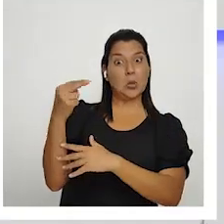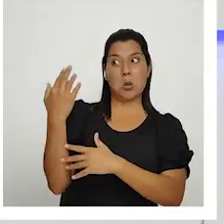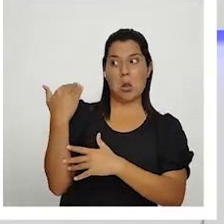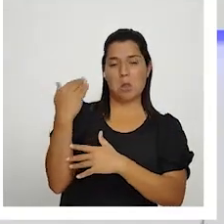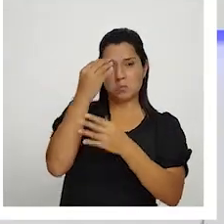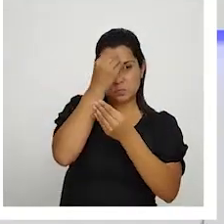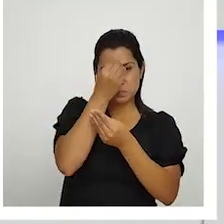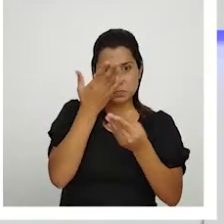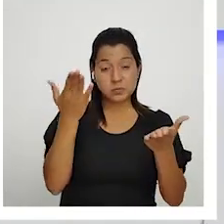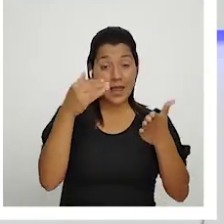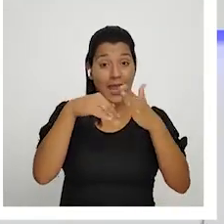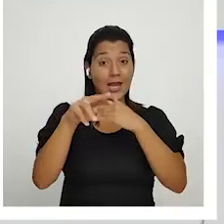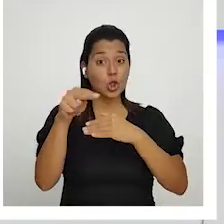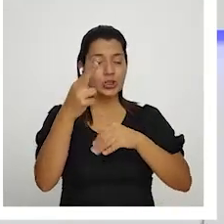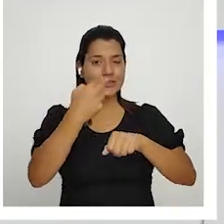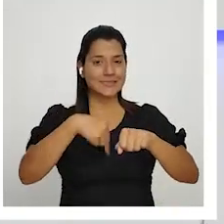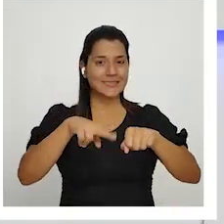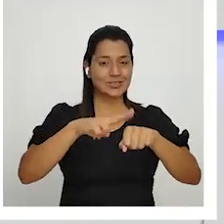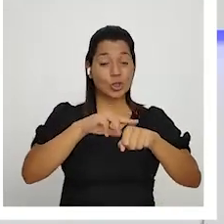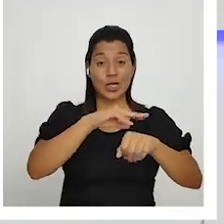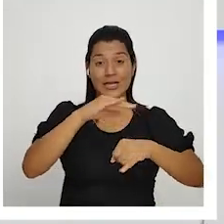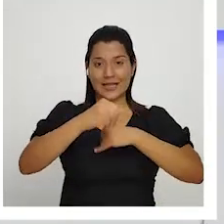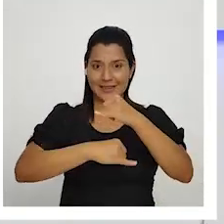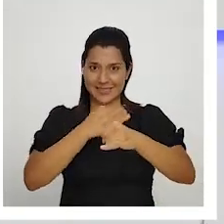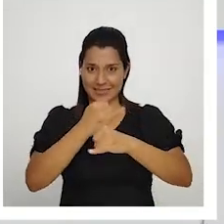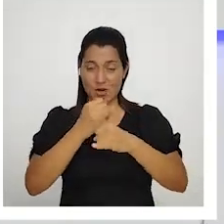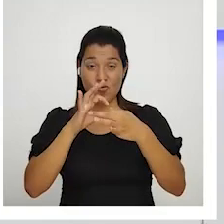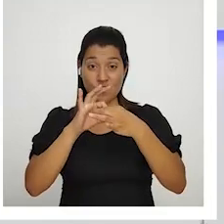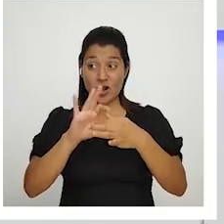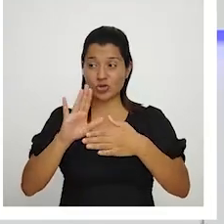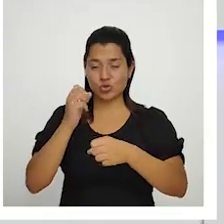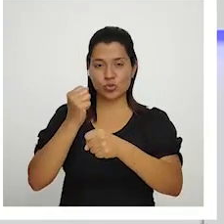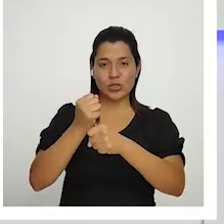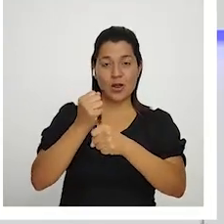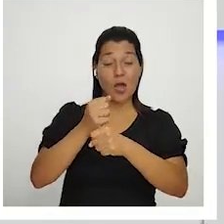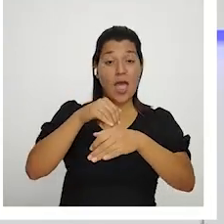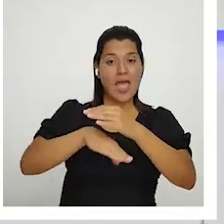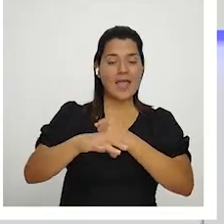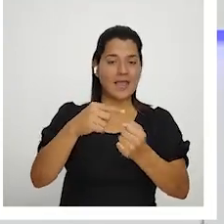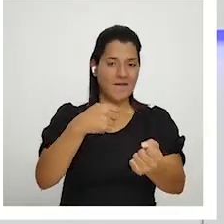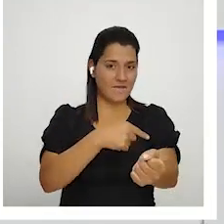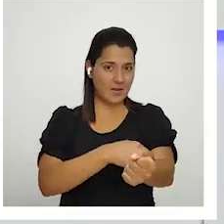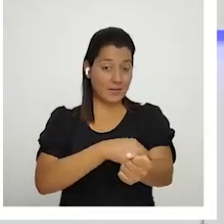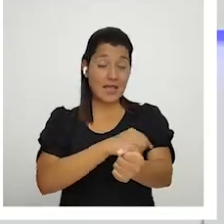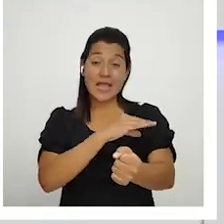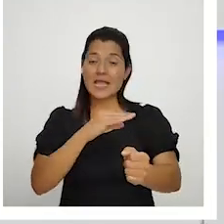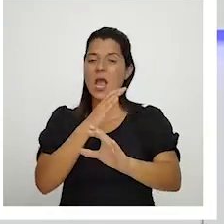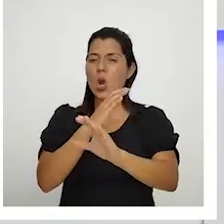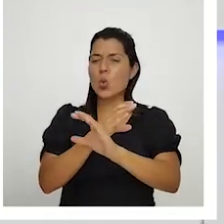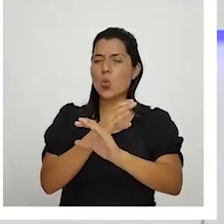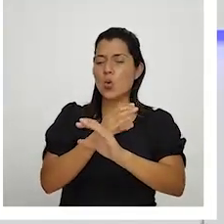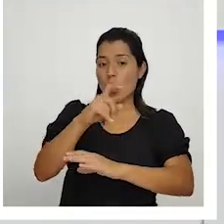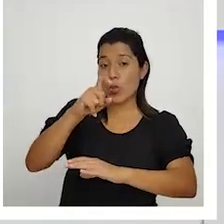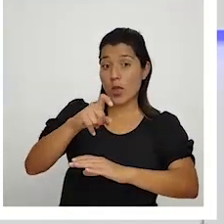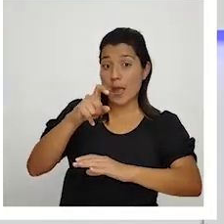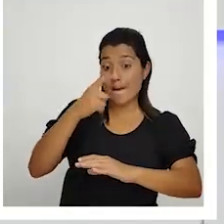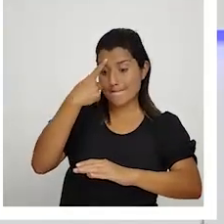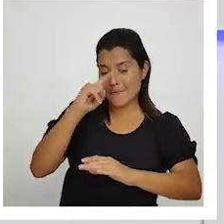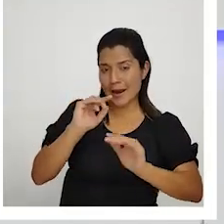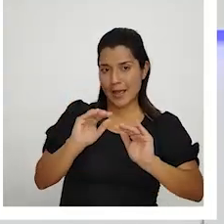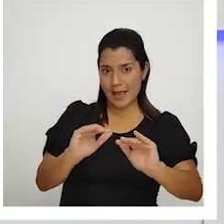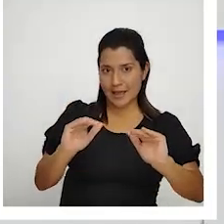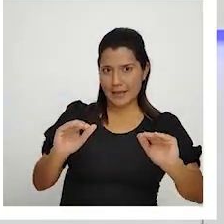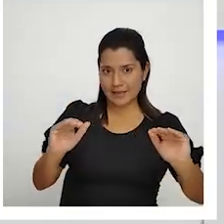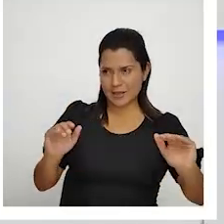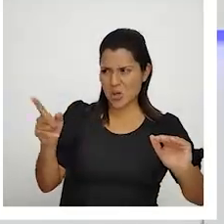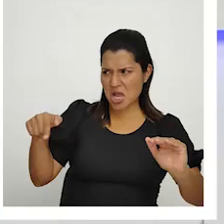internacionales sobre su labor en enfermería y ese cuidado necesario a los niños que ella ha venido investigando. Y bueno,